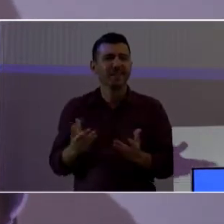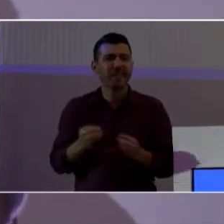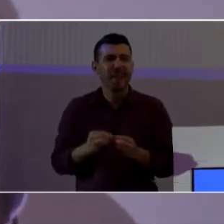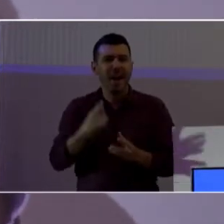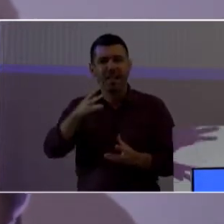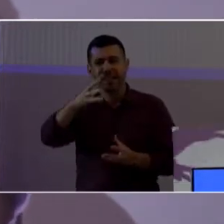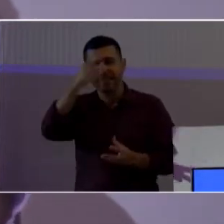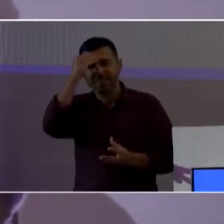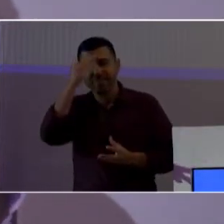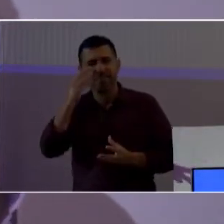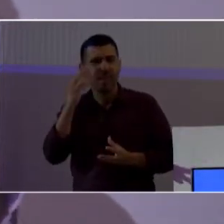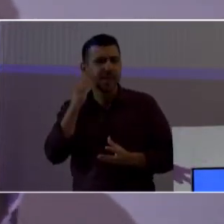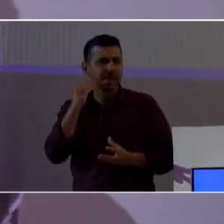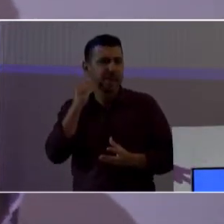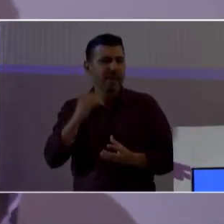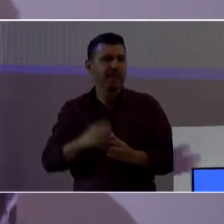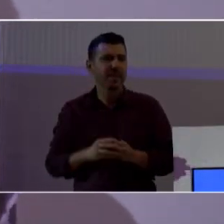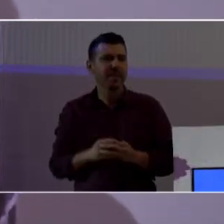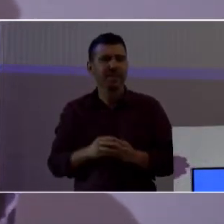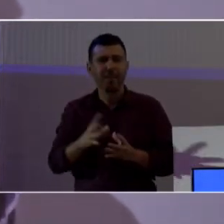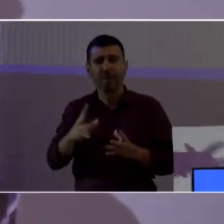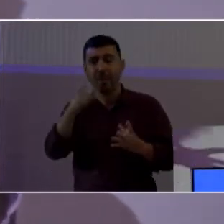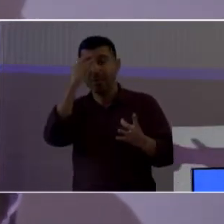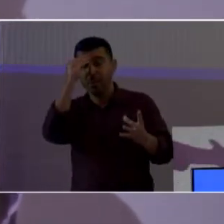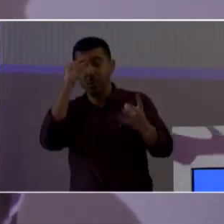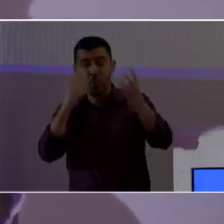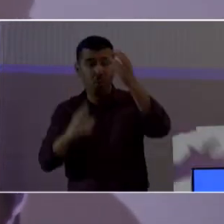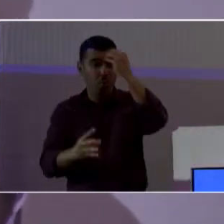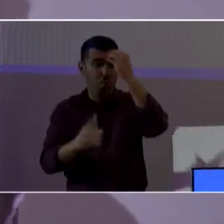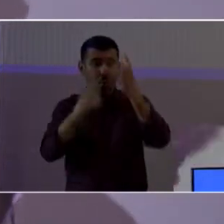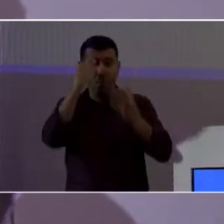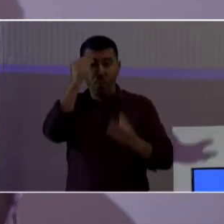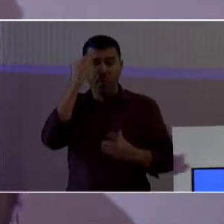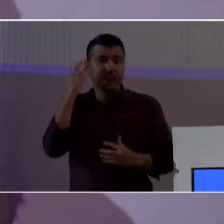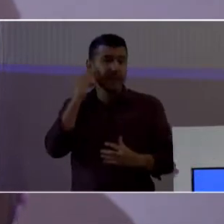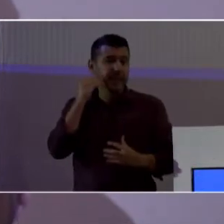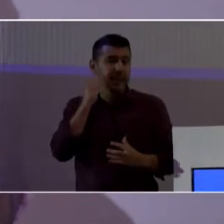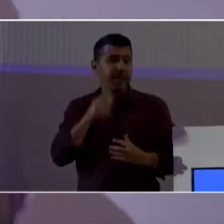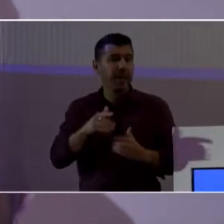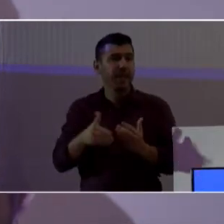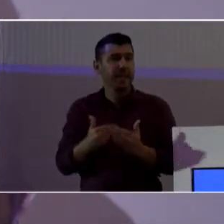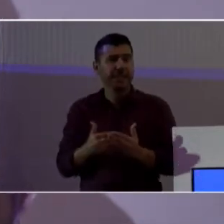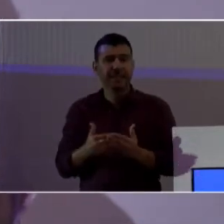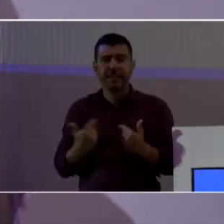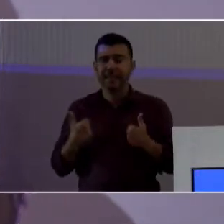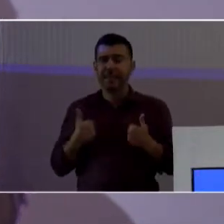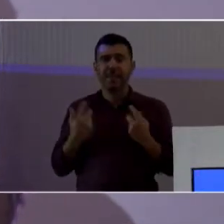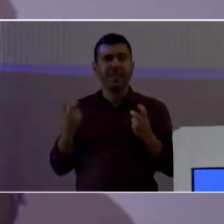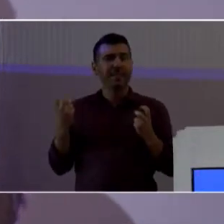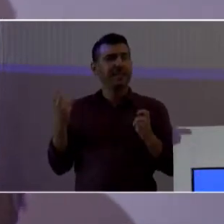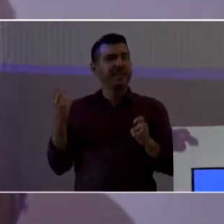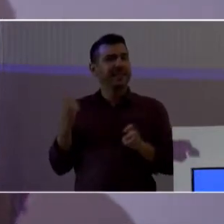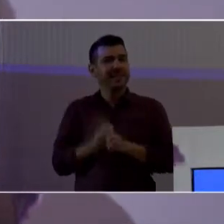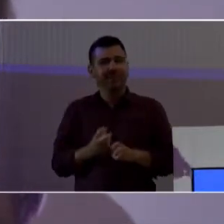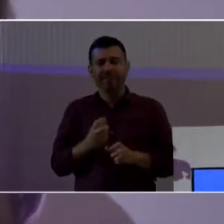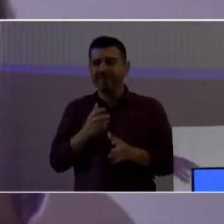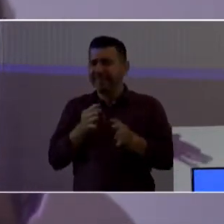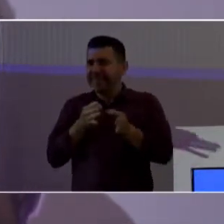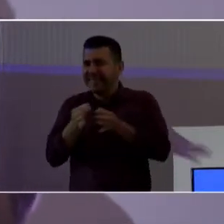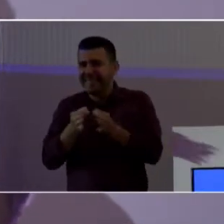la experiencia es algo muy, podemos decir que es inexplicable, porque solamente se puede